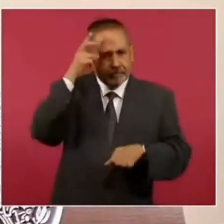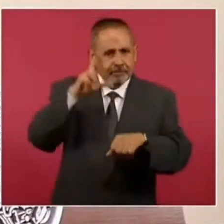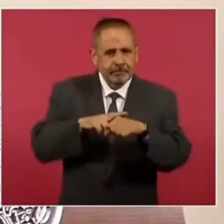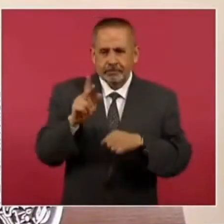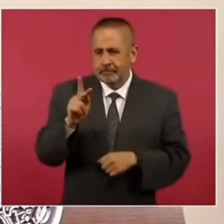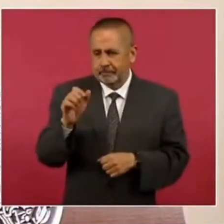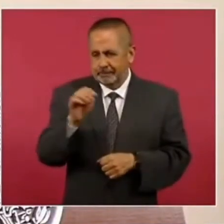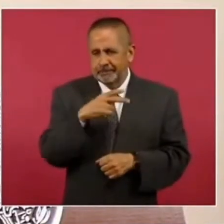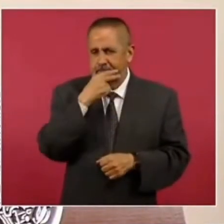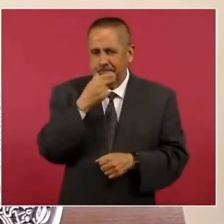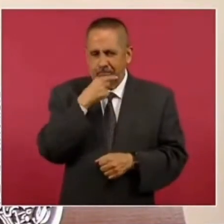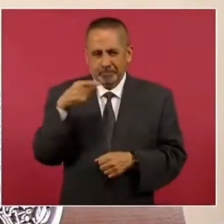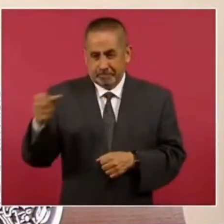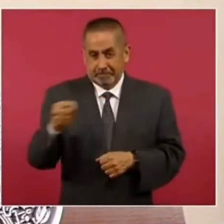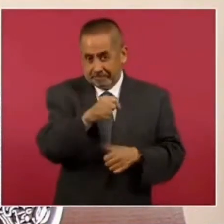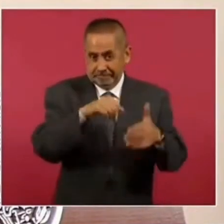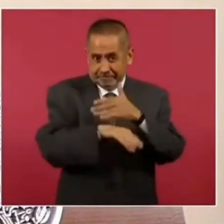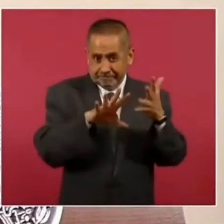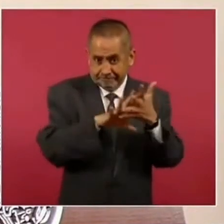Pemex,